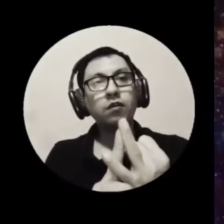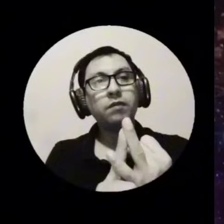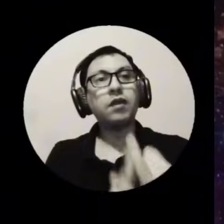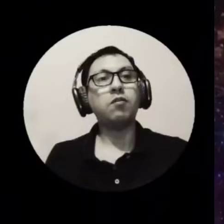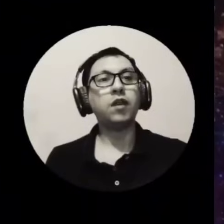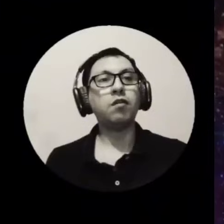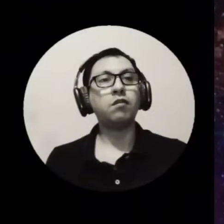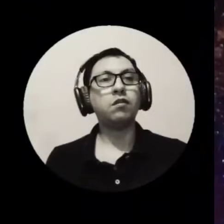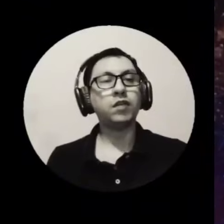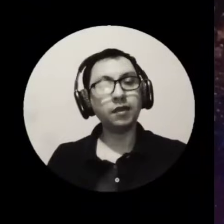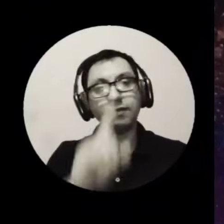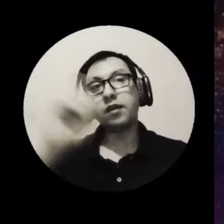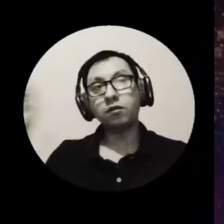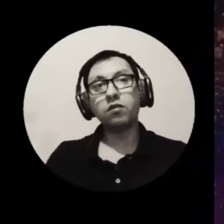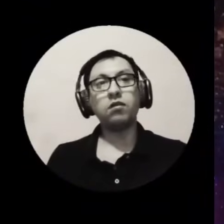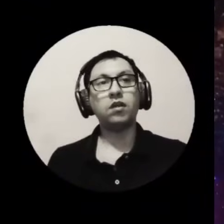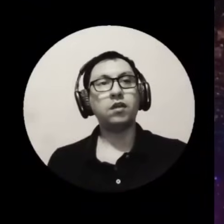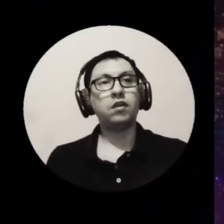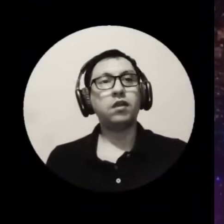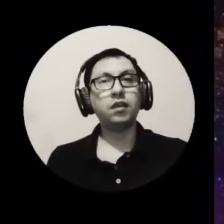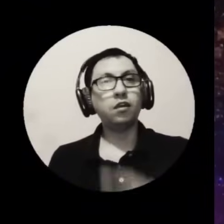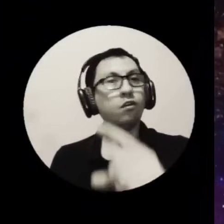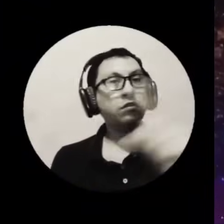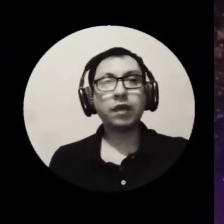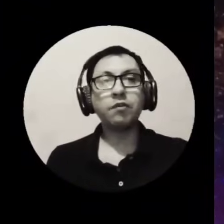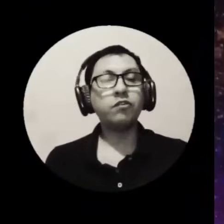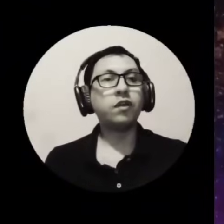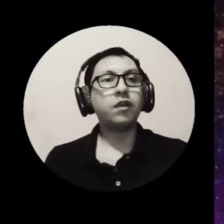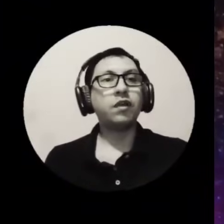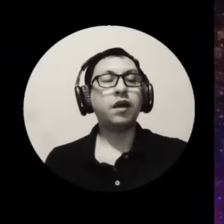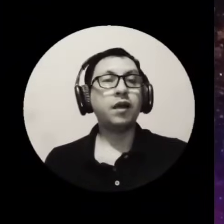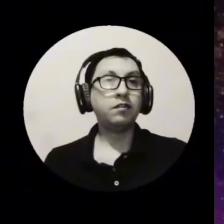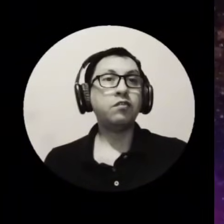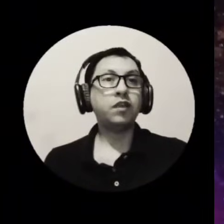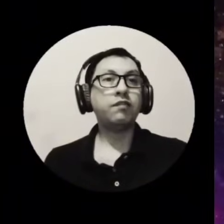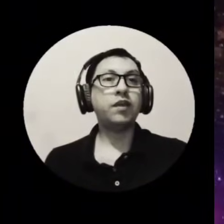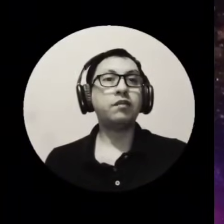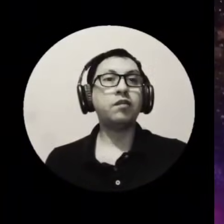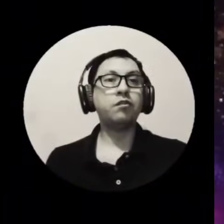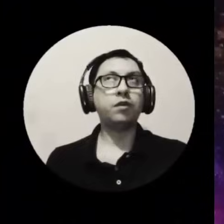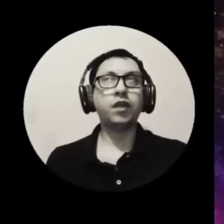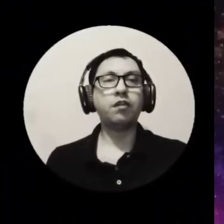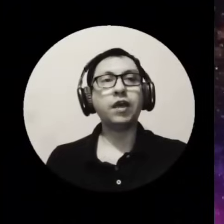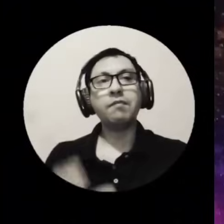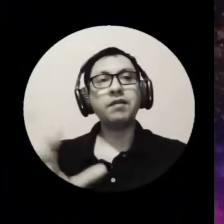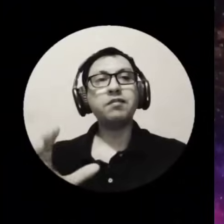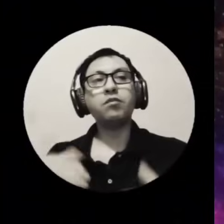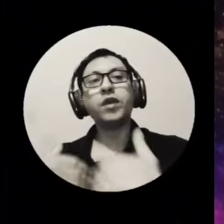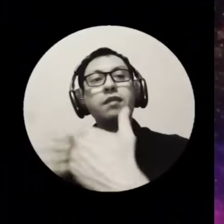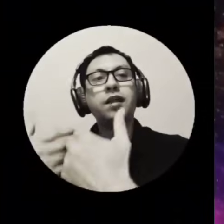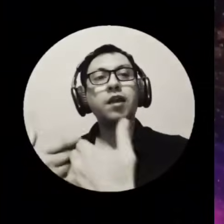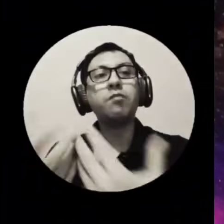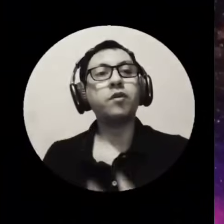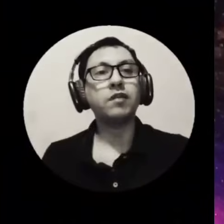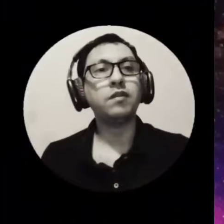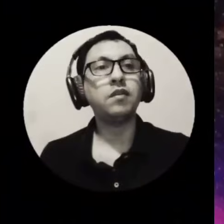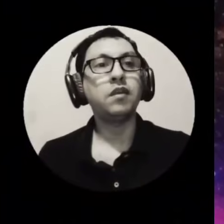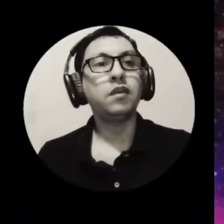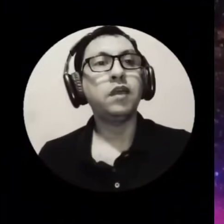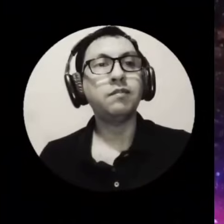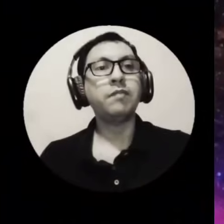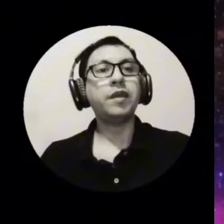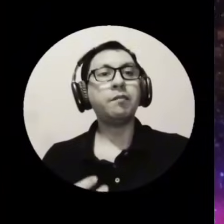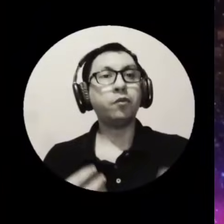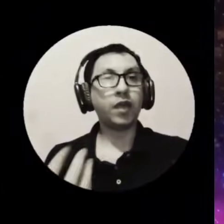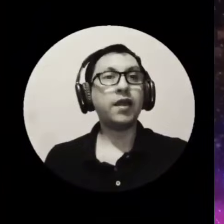Obrador para correrlo. Ya está otro. Y los cambios han sido significativos, porque no nada más es subir el salario porque sí,